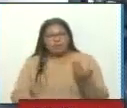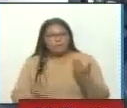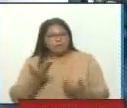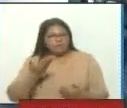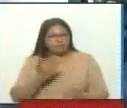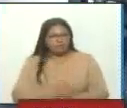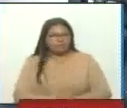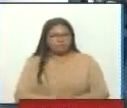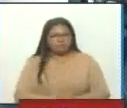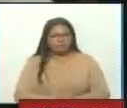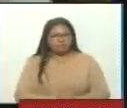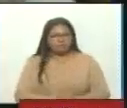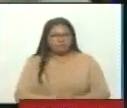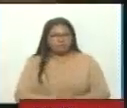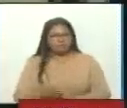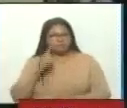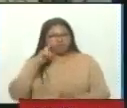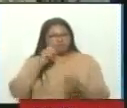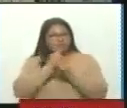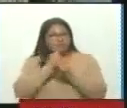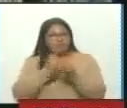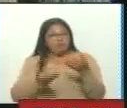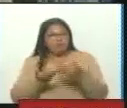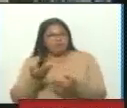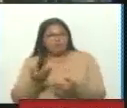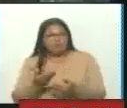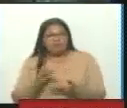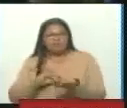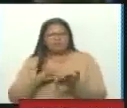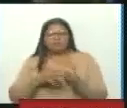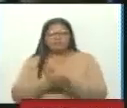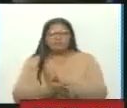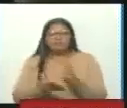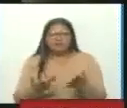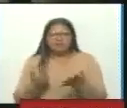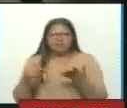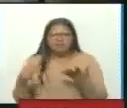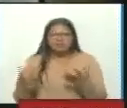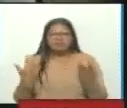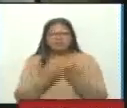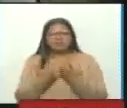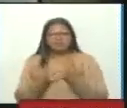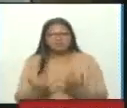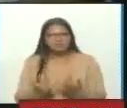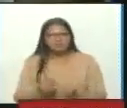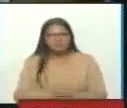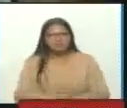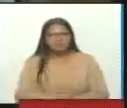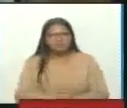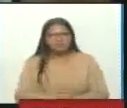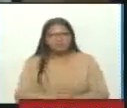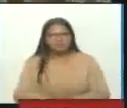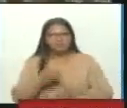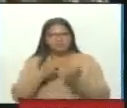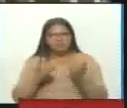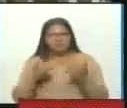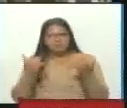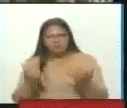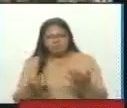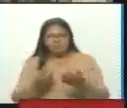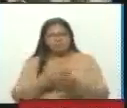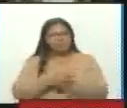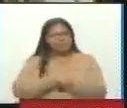importantes que están haciendo un trabajo relevante y son significativos. La guerra mediática no se ha terminado, ahora se